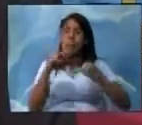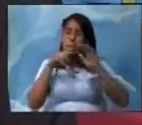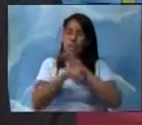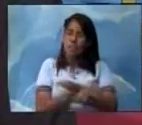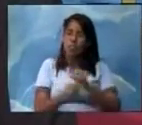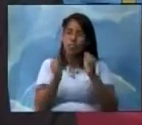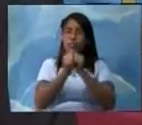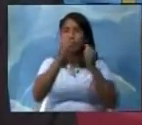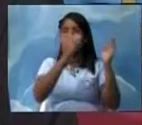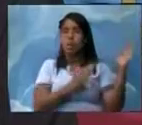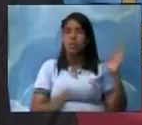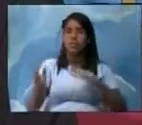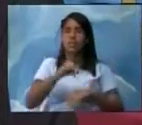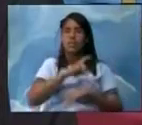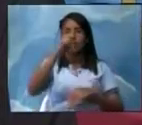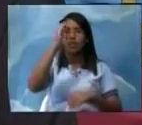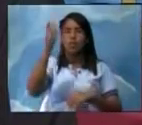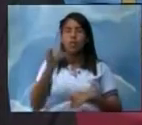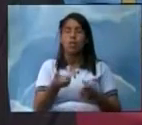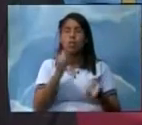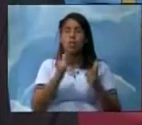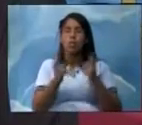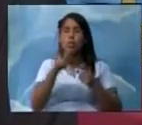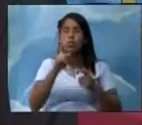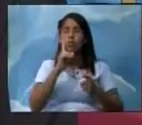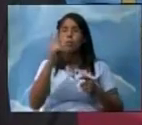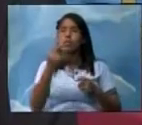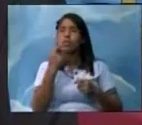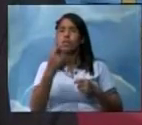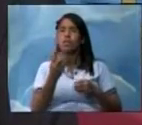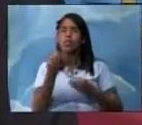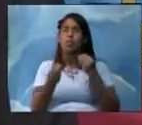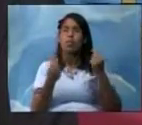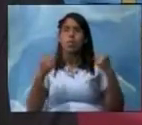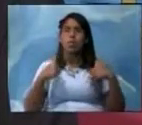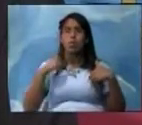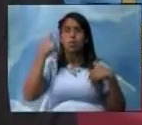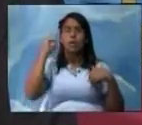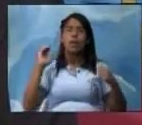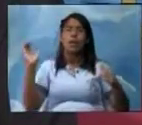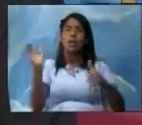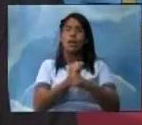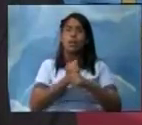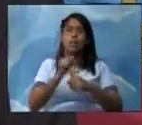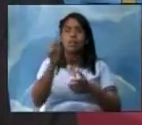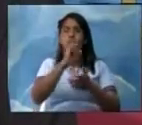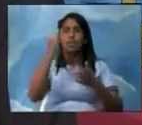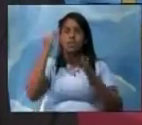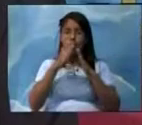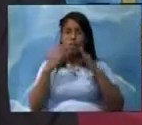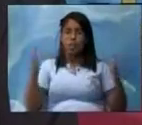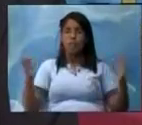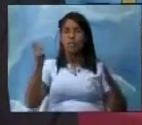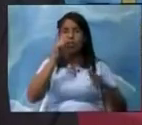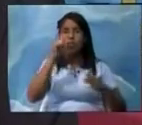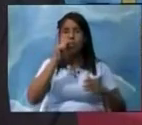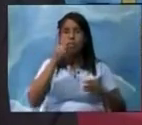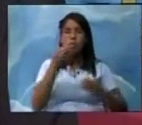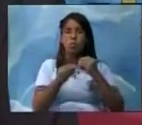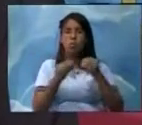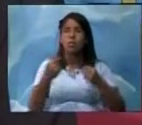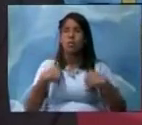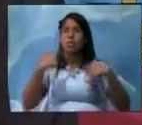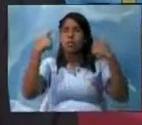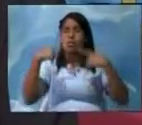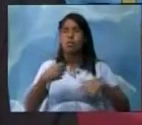metido con el señor a lo mejor usted se pregunta y dice cómo hago yo para alcanzar la sabiduría de esos grandes hombres cómo hago yo para ser